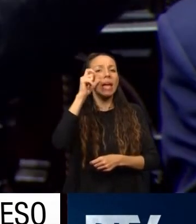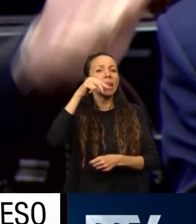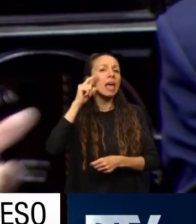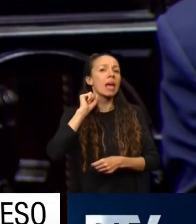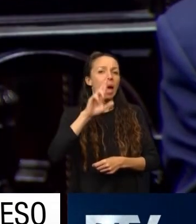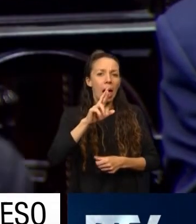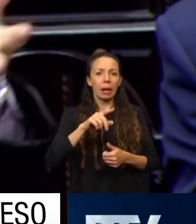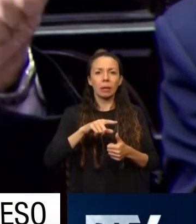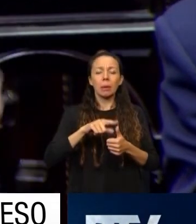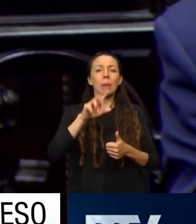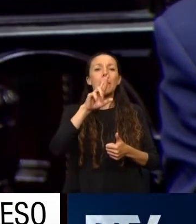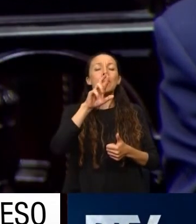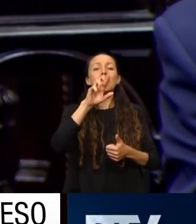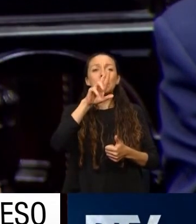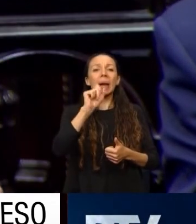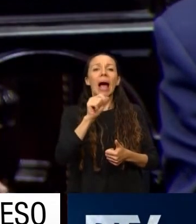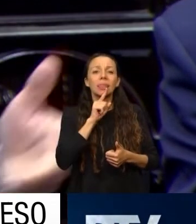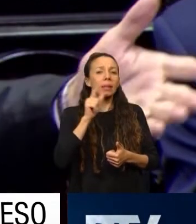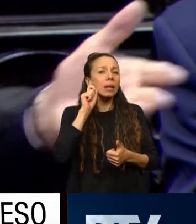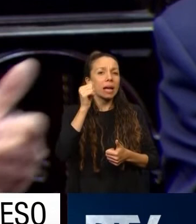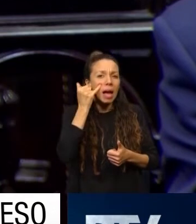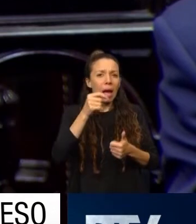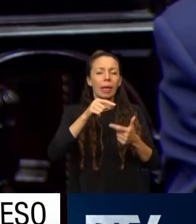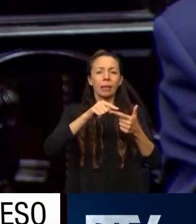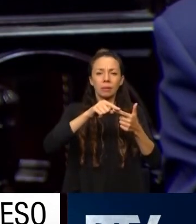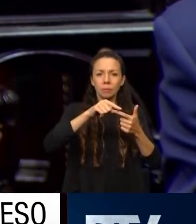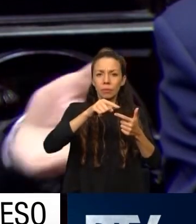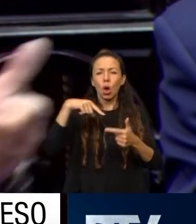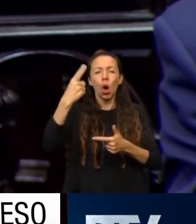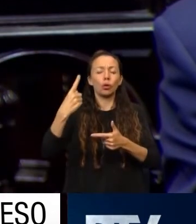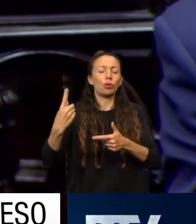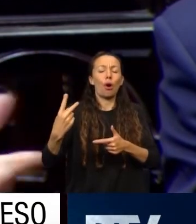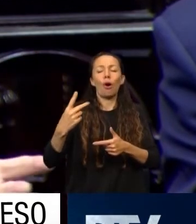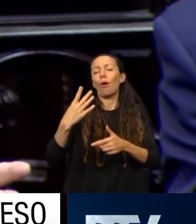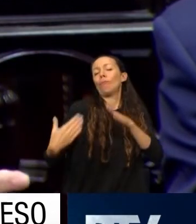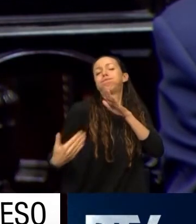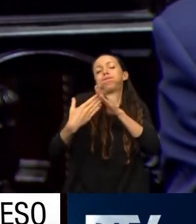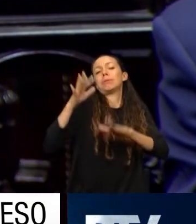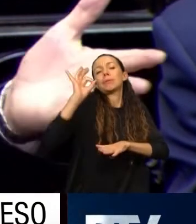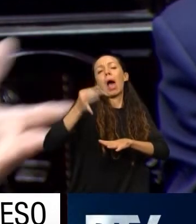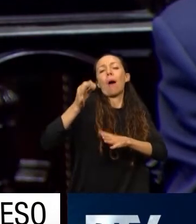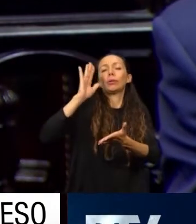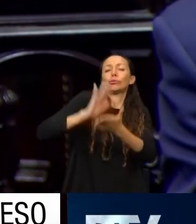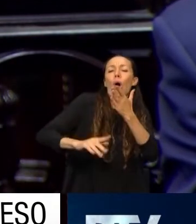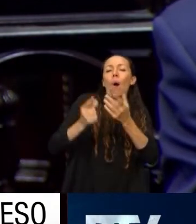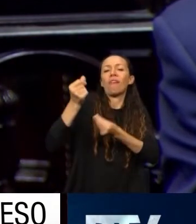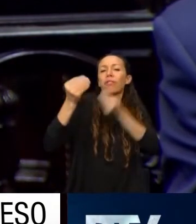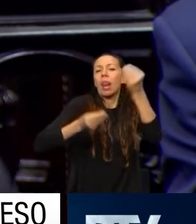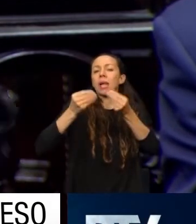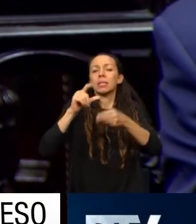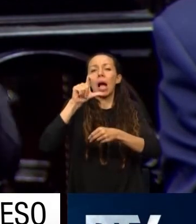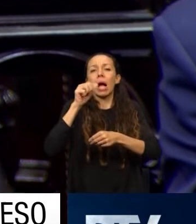dónde está el capo de la finanza, ¿cómo se llamaba? Caputo, ¿dónde está? No los veo